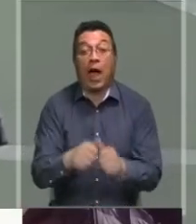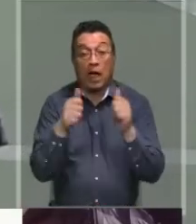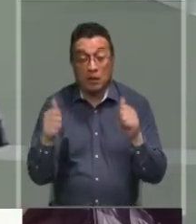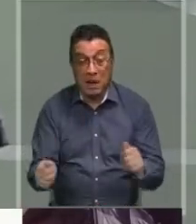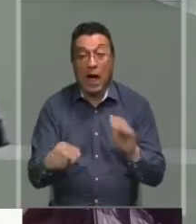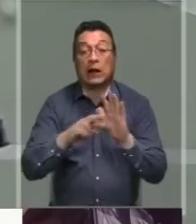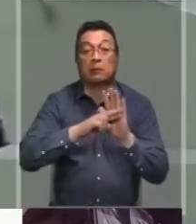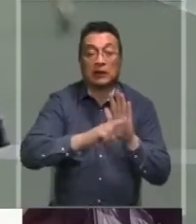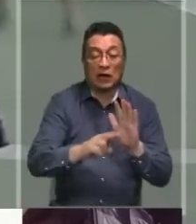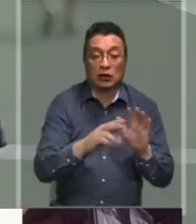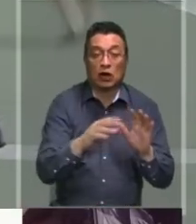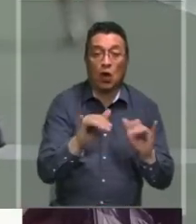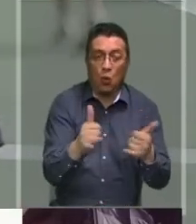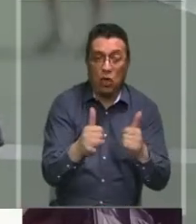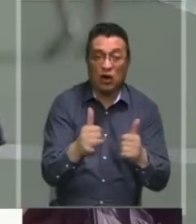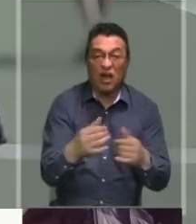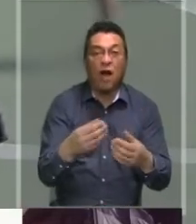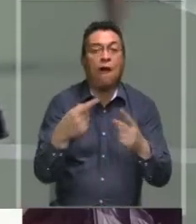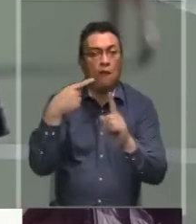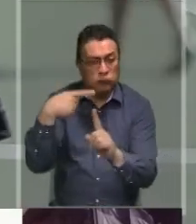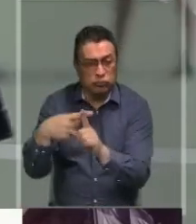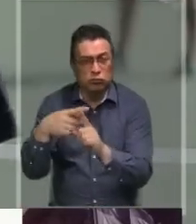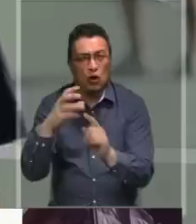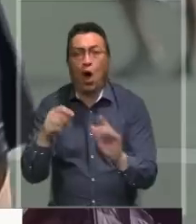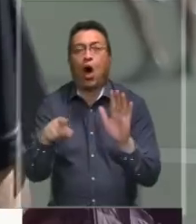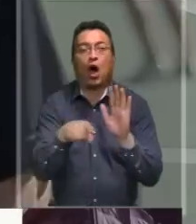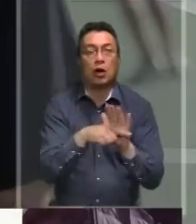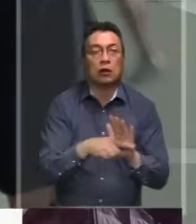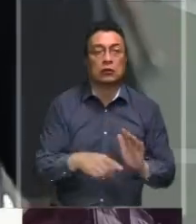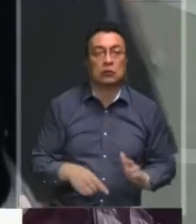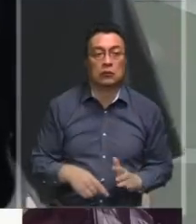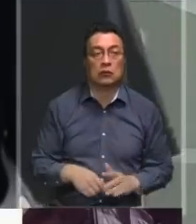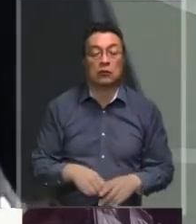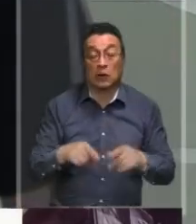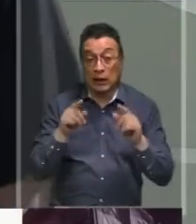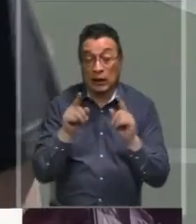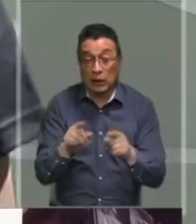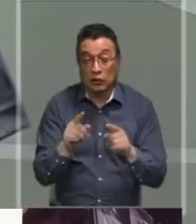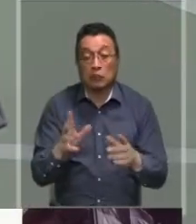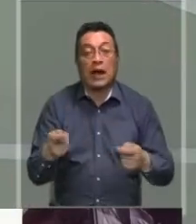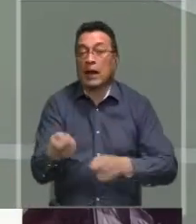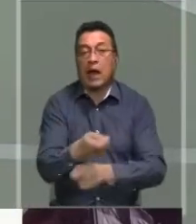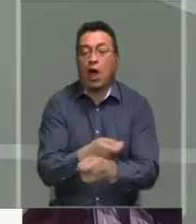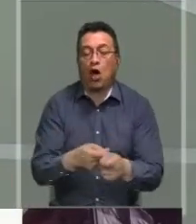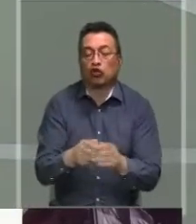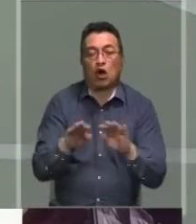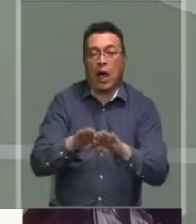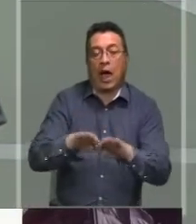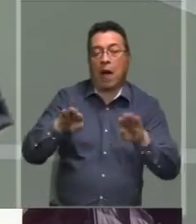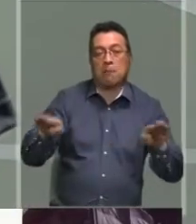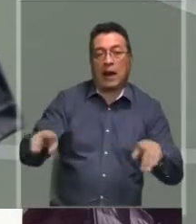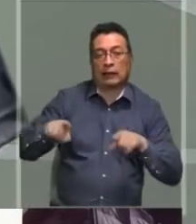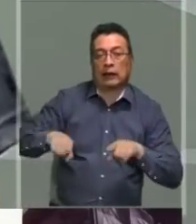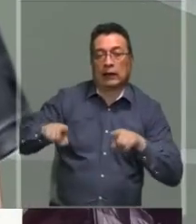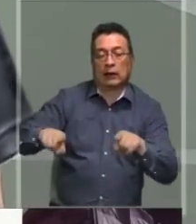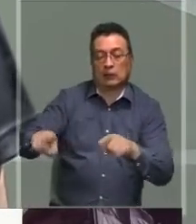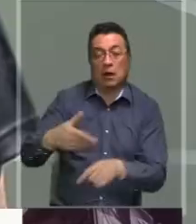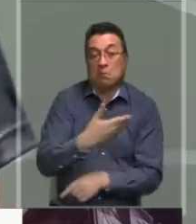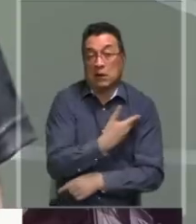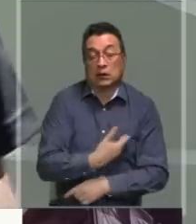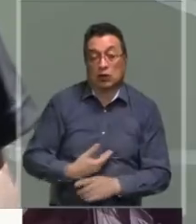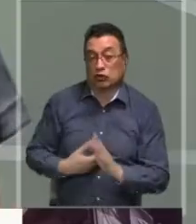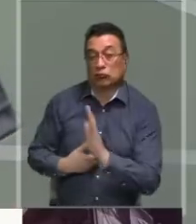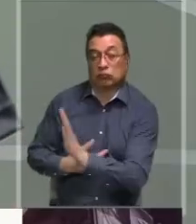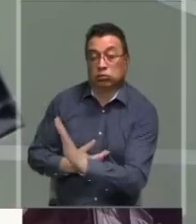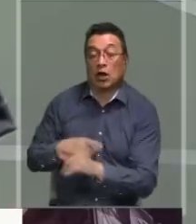de jugadores, ¿es un plus o juega en contra? La verdad es que eso es un negocio aparte que mantiene el presidente. Las